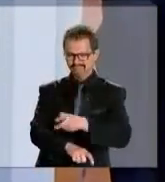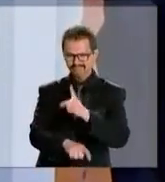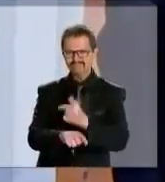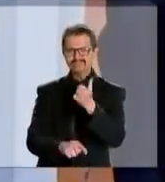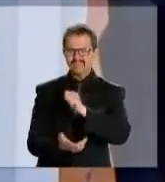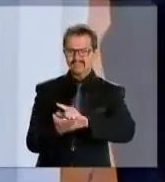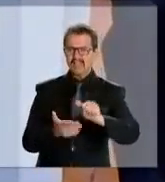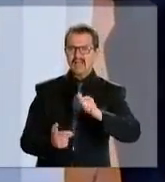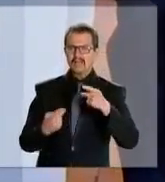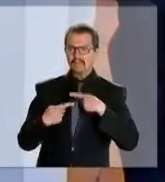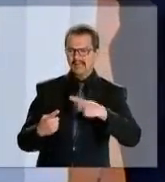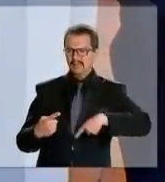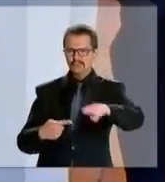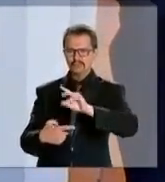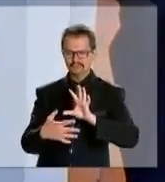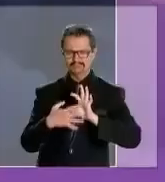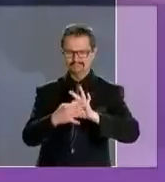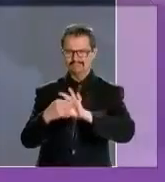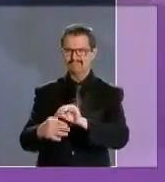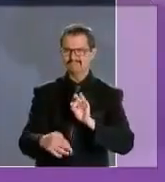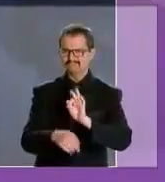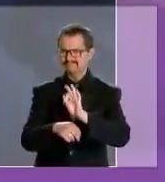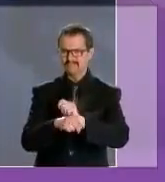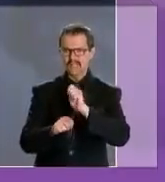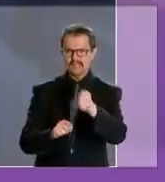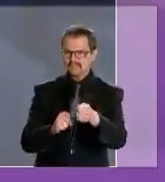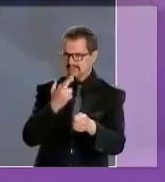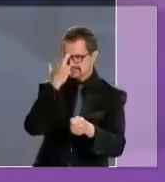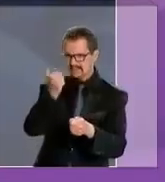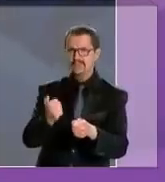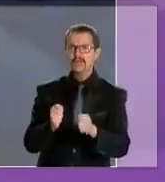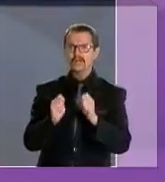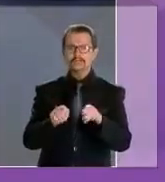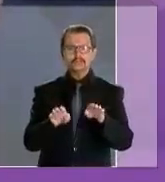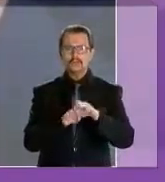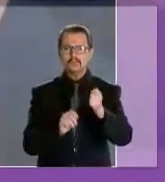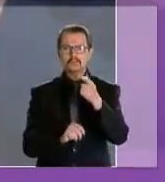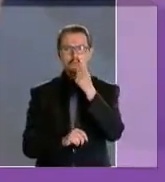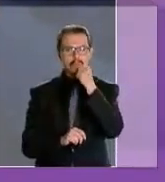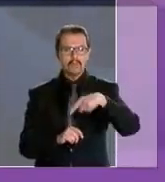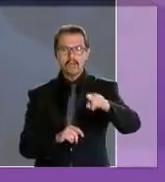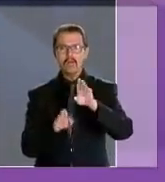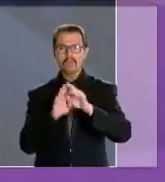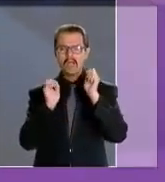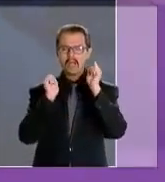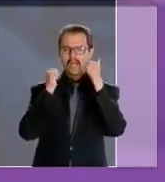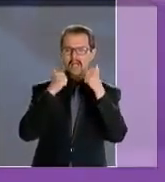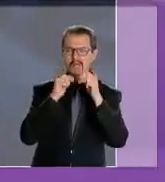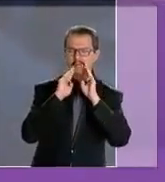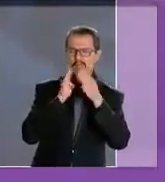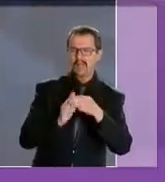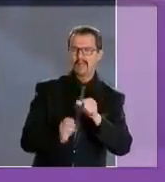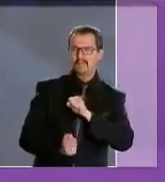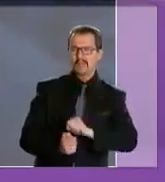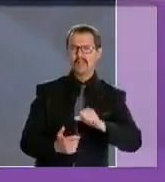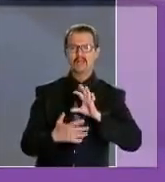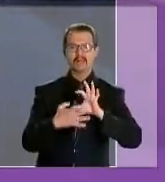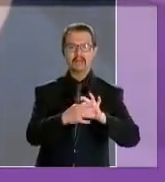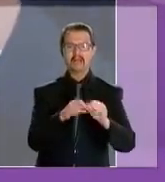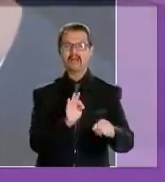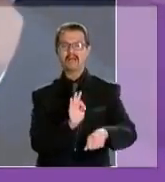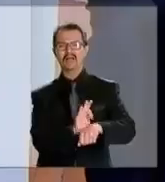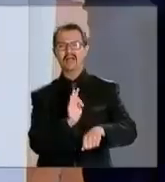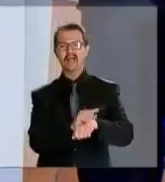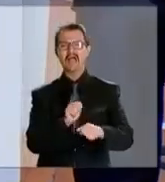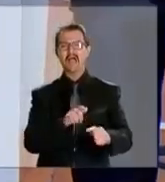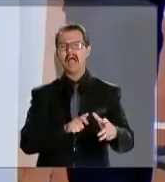muchas veces los policías están del lado de los malos son los que extorsionan aunque también hay gente muy buena vamos